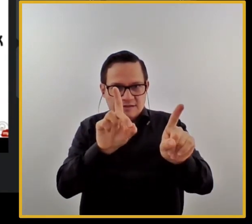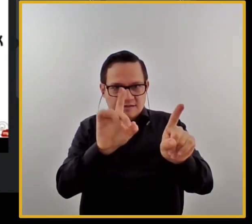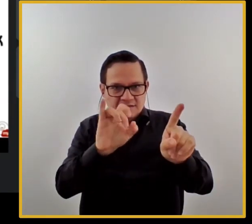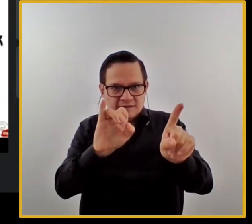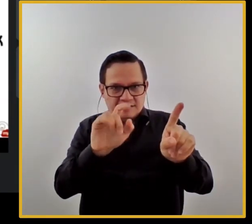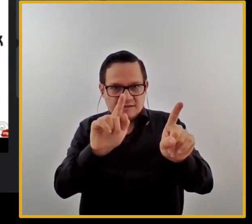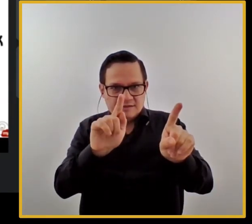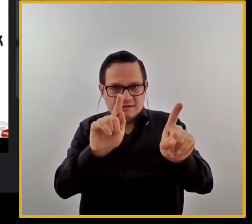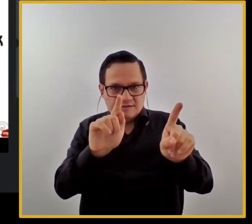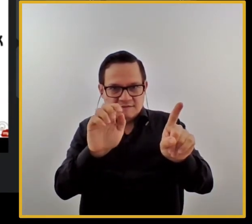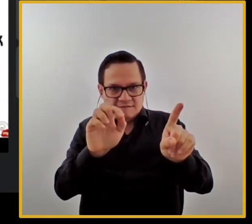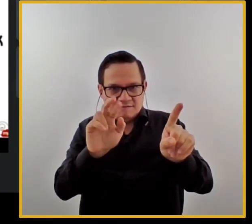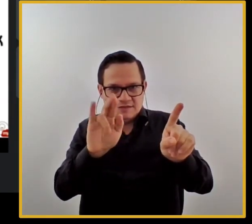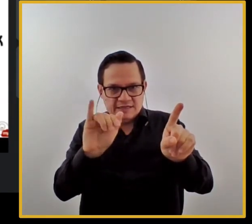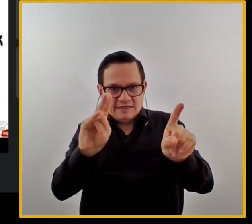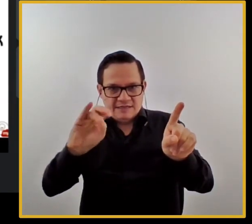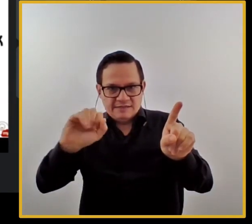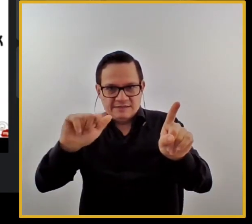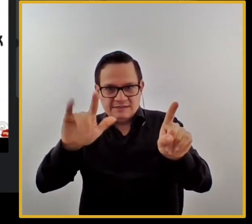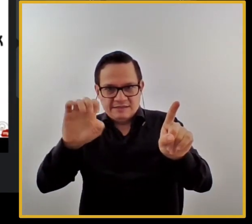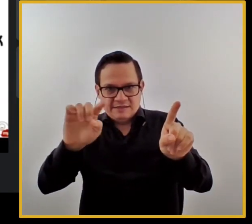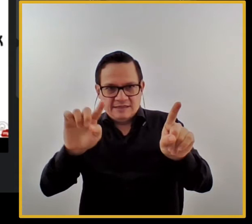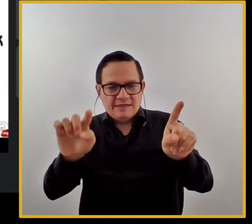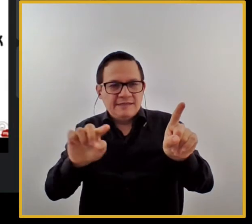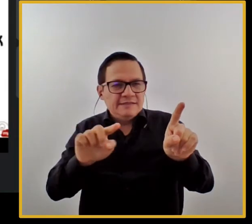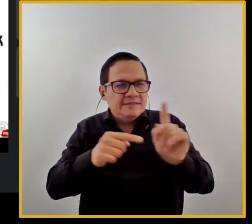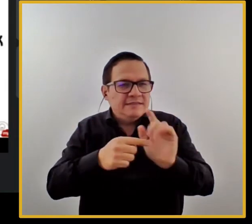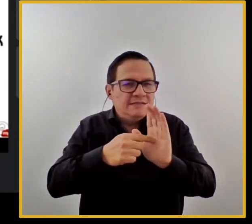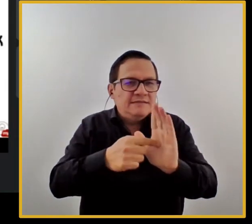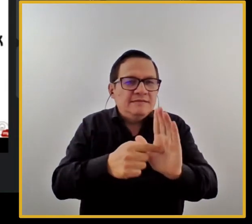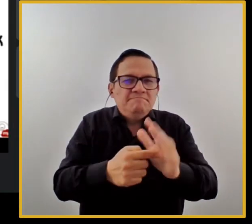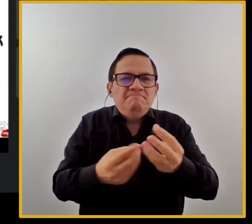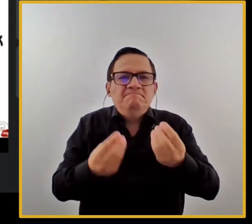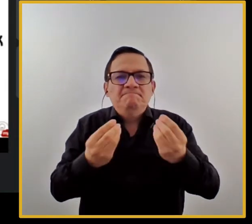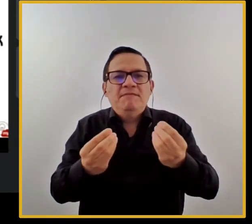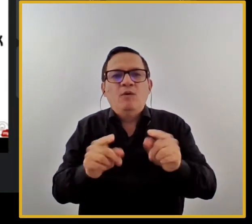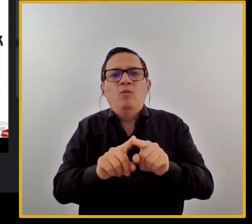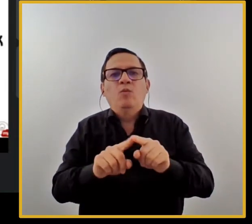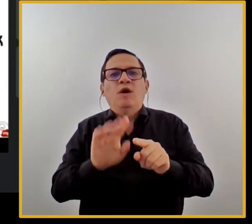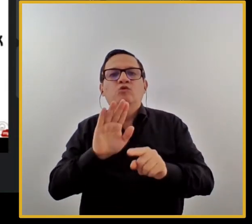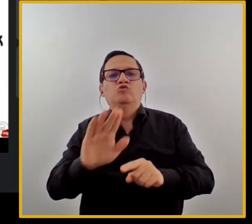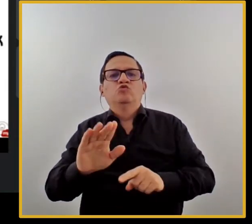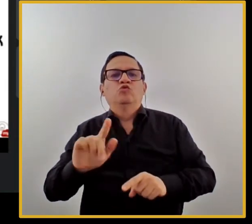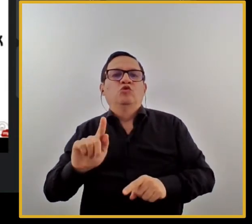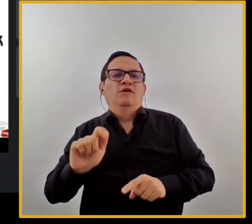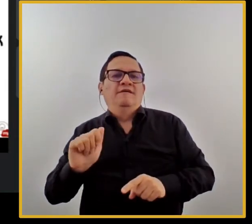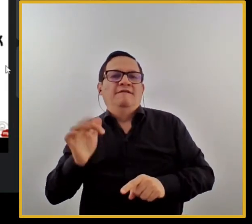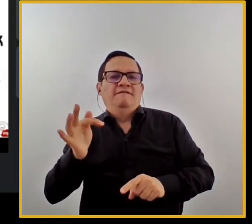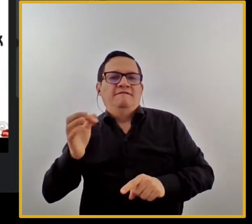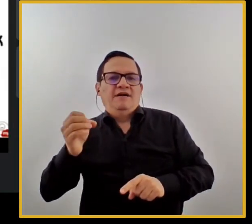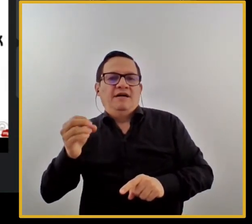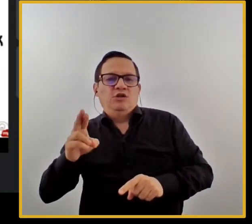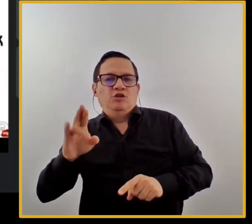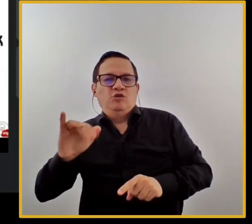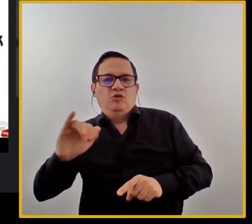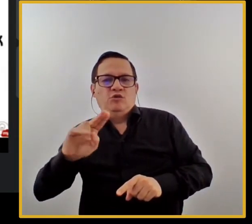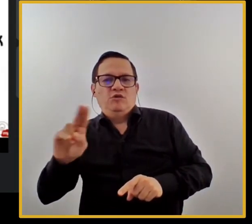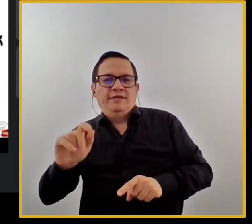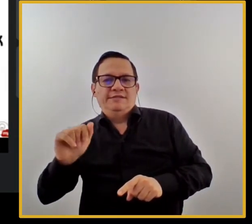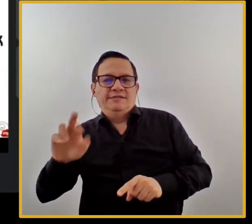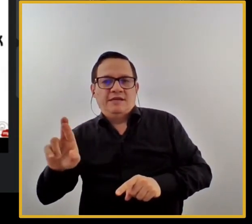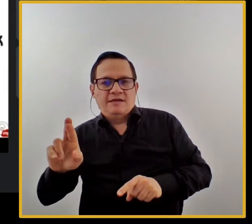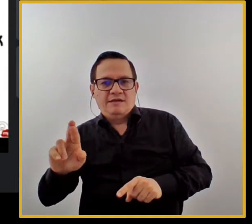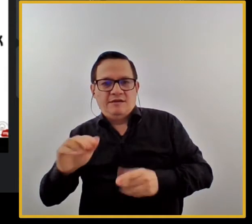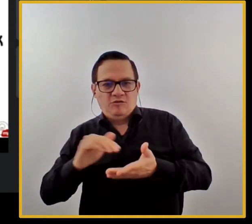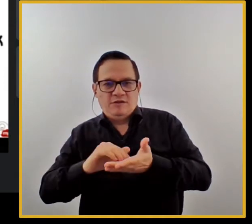hago con el propósito de poder allí factorizar, ¿cierto? Yo puedo allí